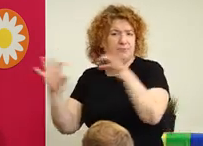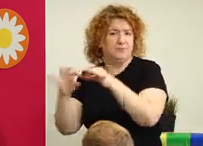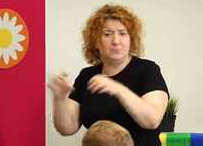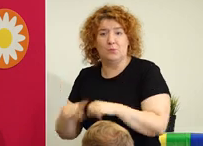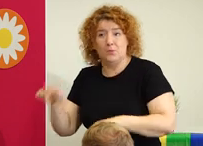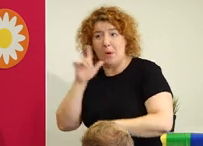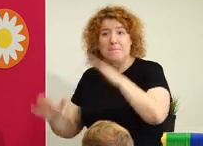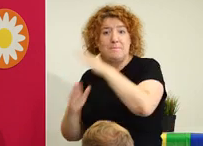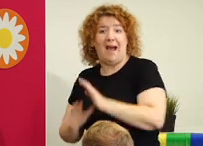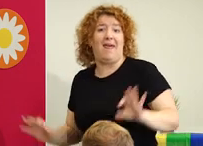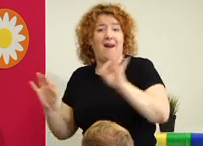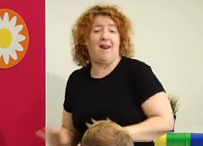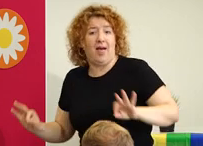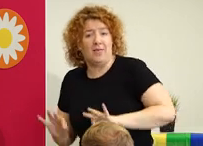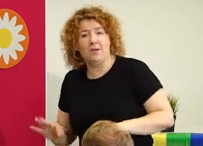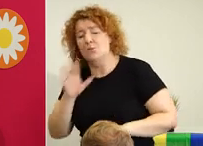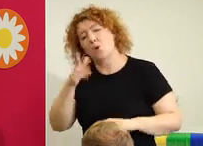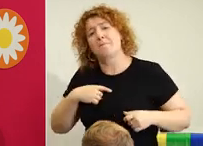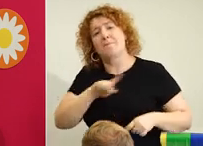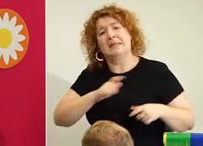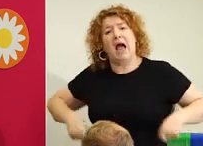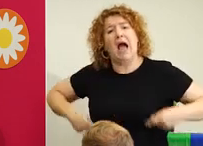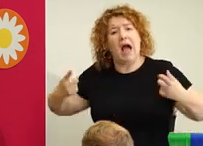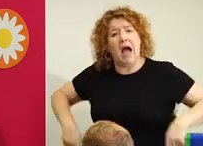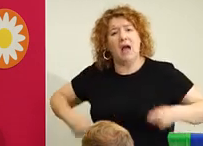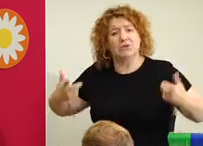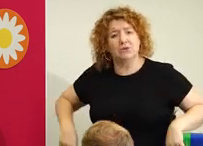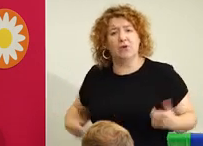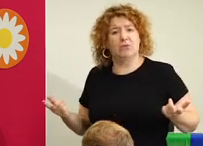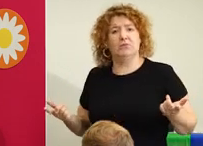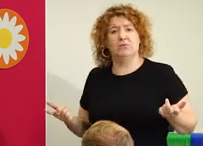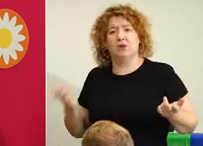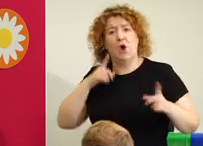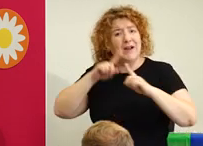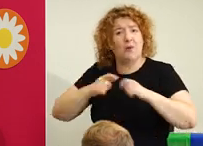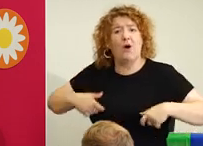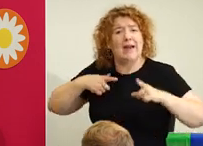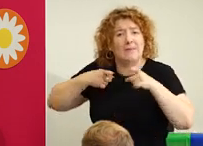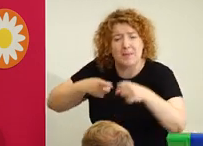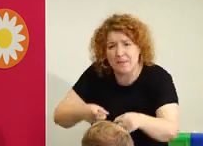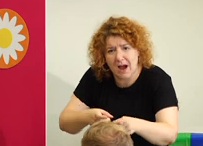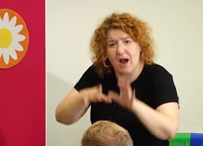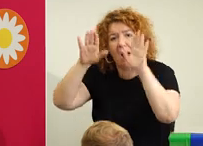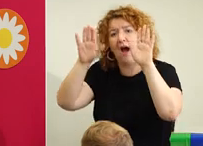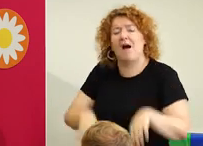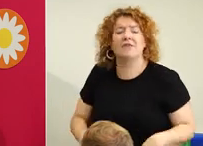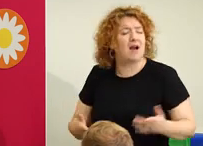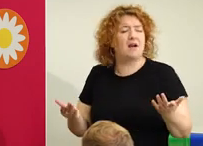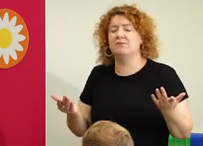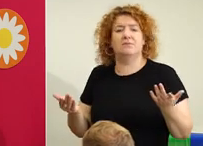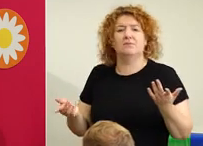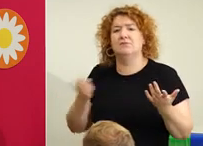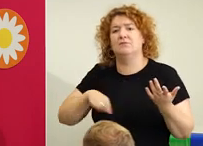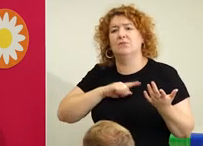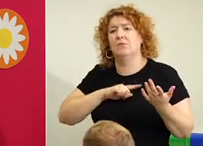ese genocidio y también para aumentar el gasto militar y para llevarnos a una deriva belicista que puede terminar en la confrontación